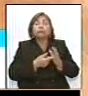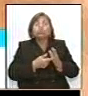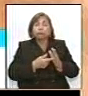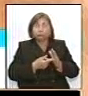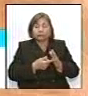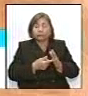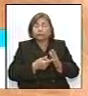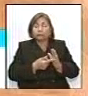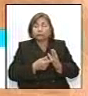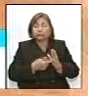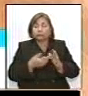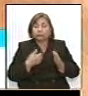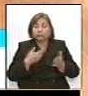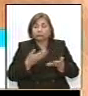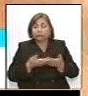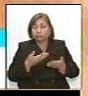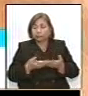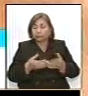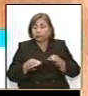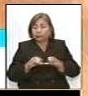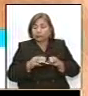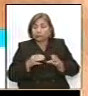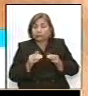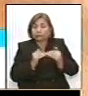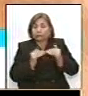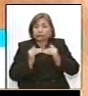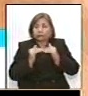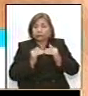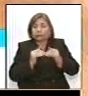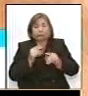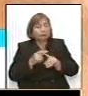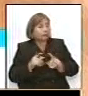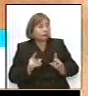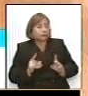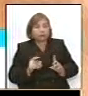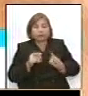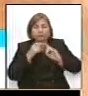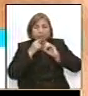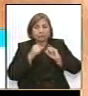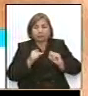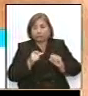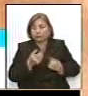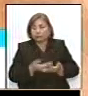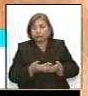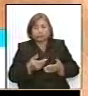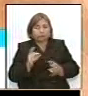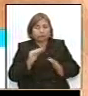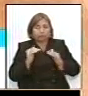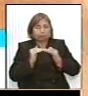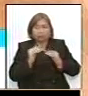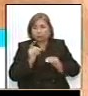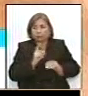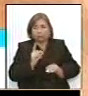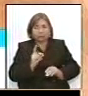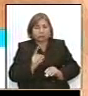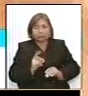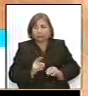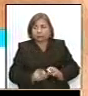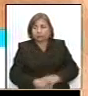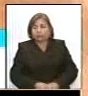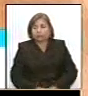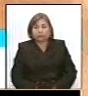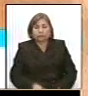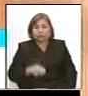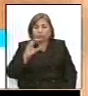comisión tuviera en cuenta para que actúe de manera similar, pero a criterio de la Secretaría de Técnica los casos no son similares, ni del congresista